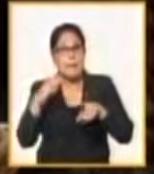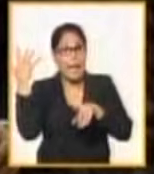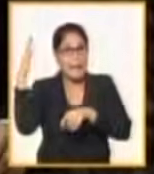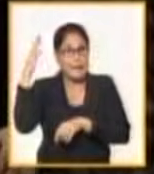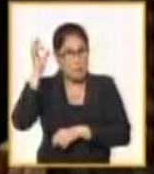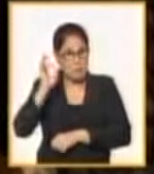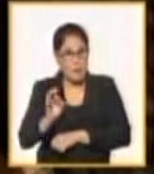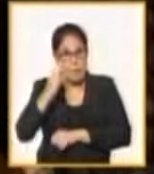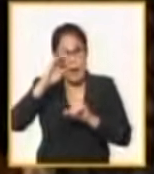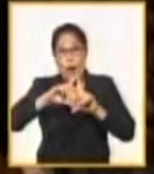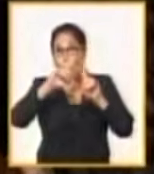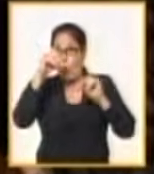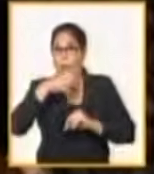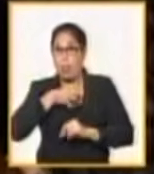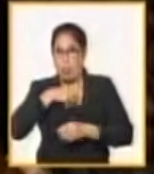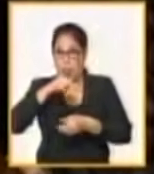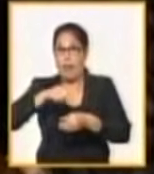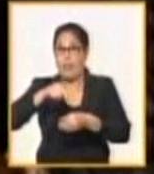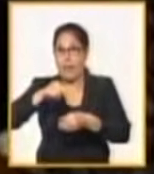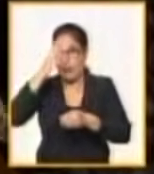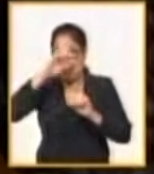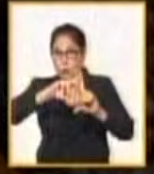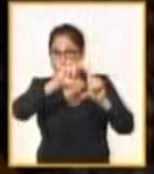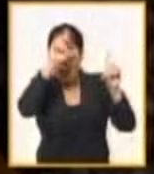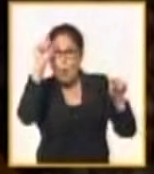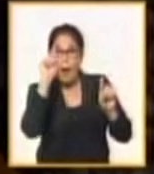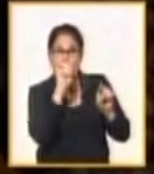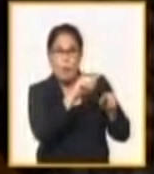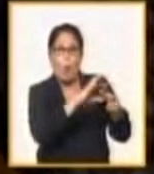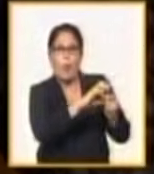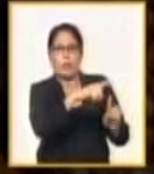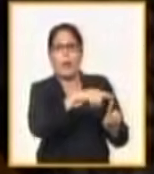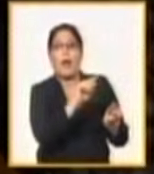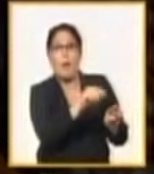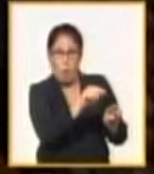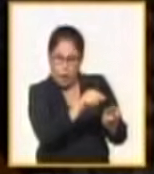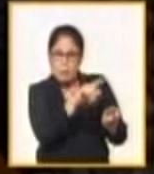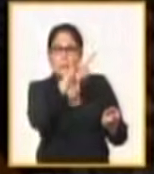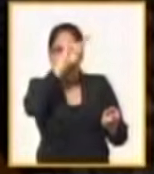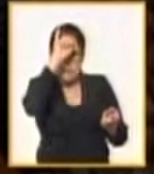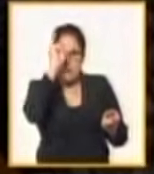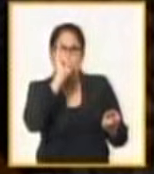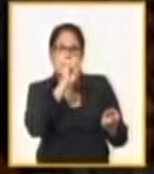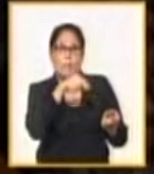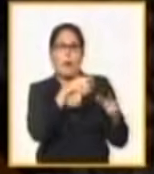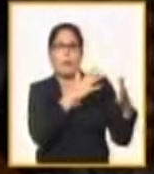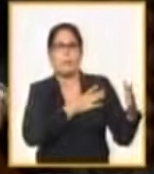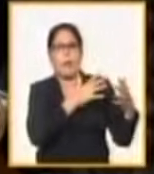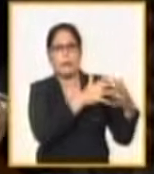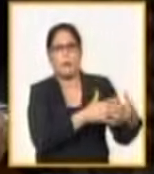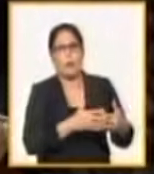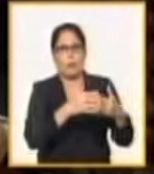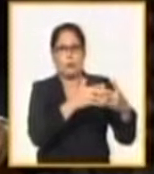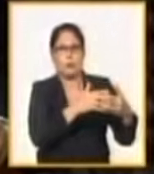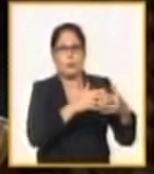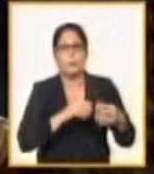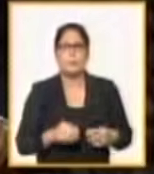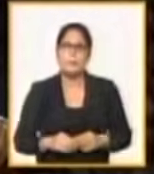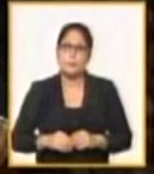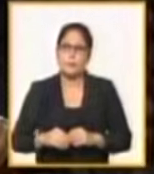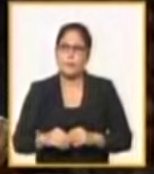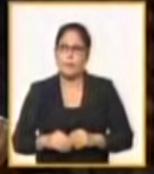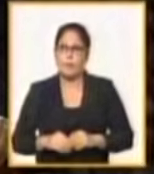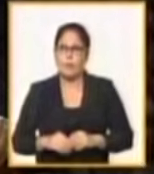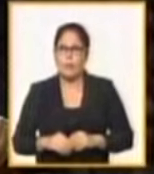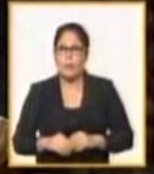que usurpa territorio de nuestro país es la base estadounidense que ocupa